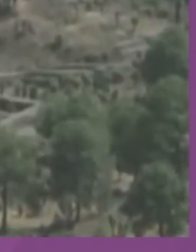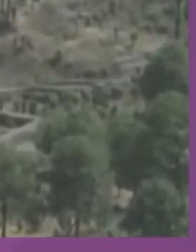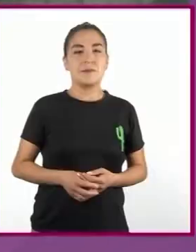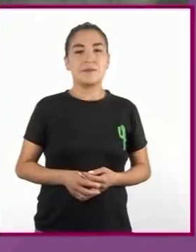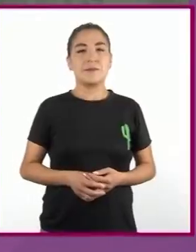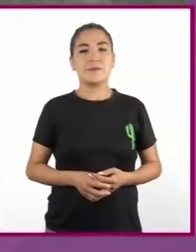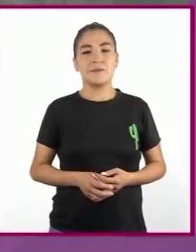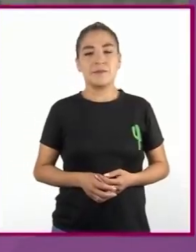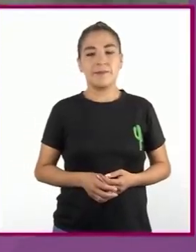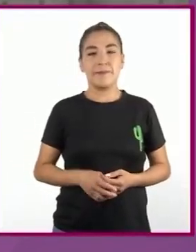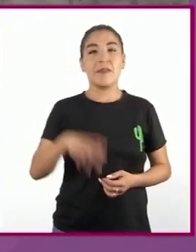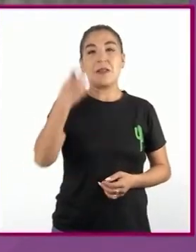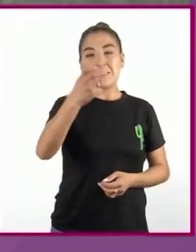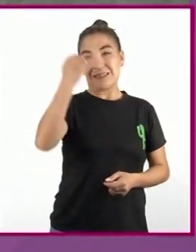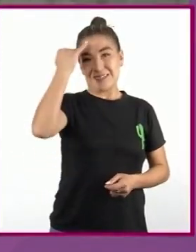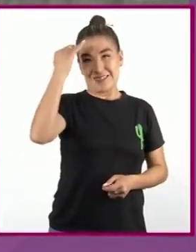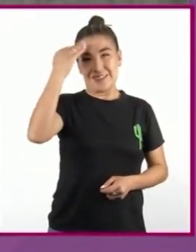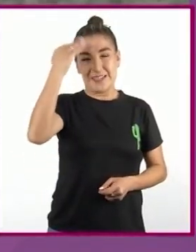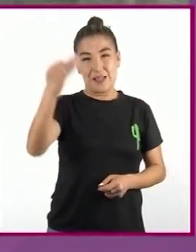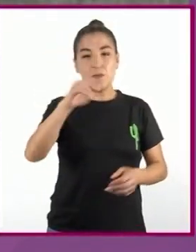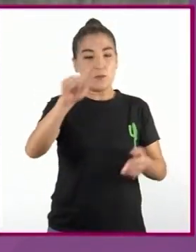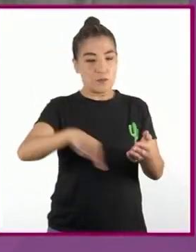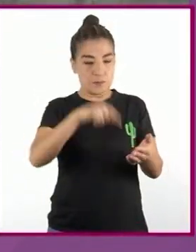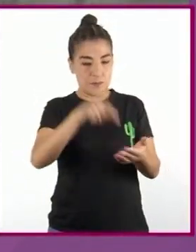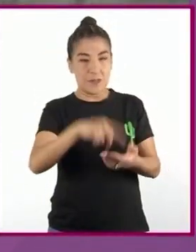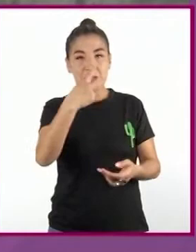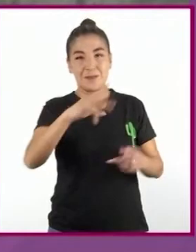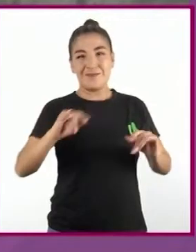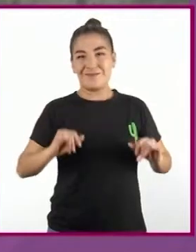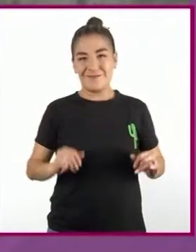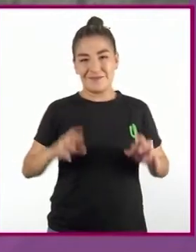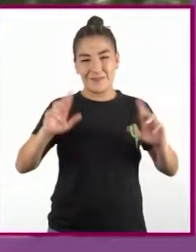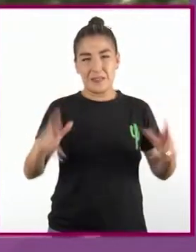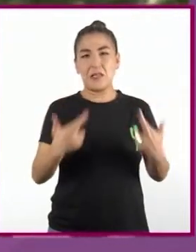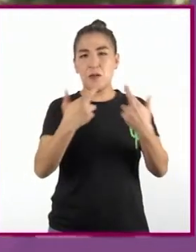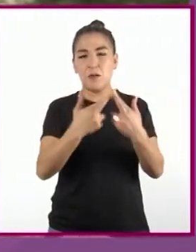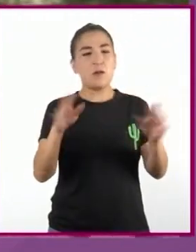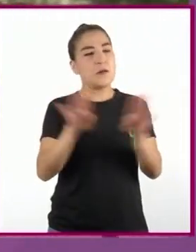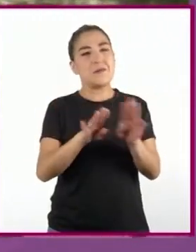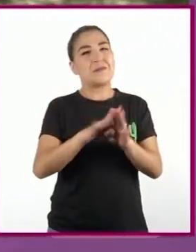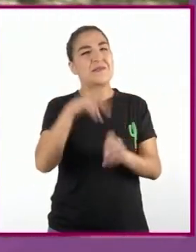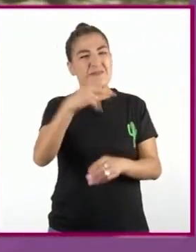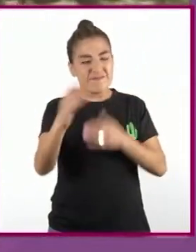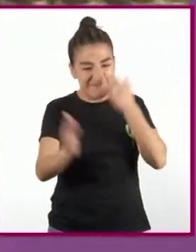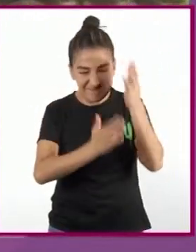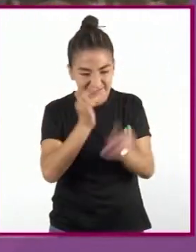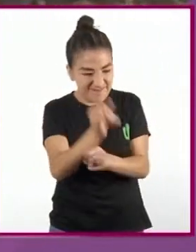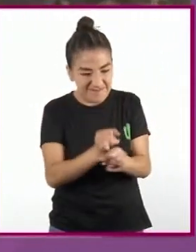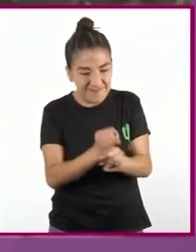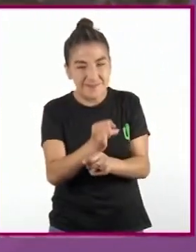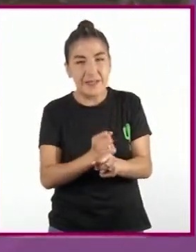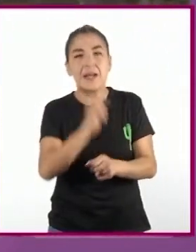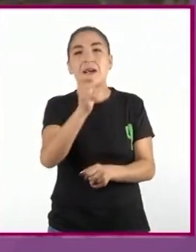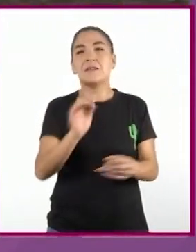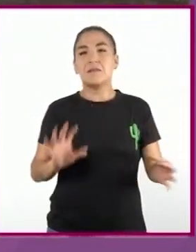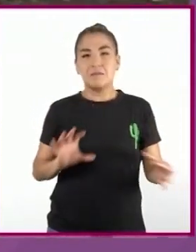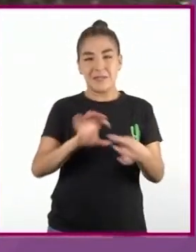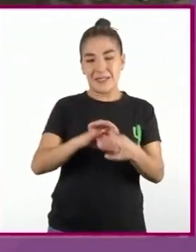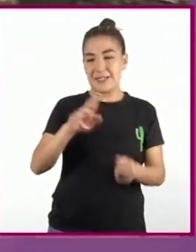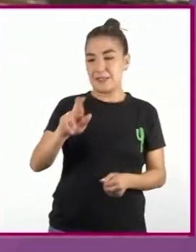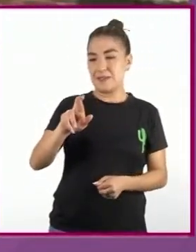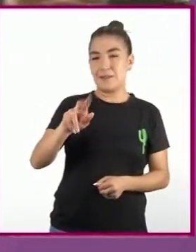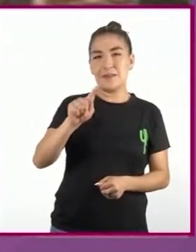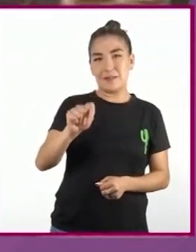La identidad étnica de los habitantes de Cantona es en parte un misterio. Se les relaciona con la cultura